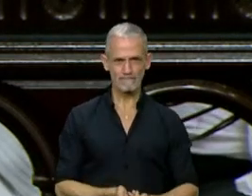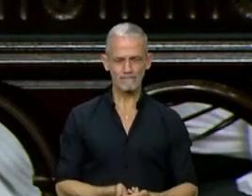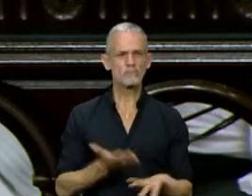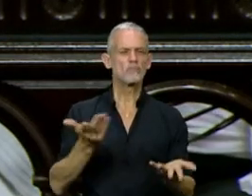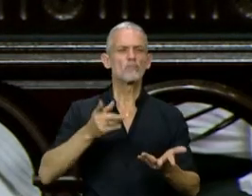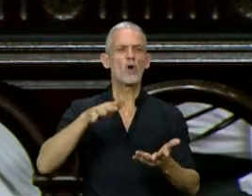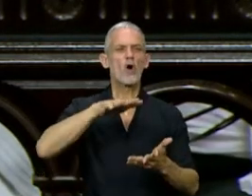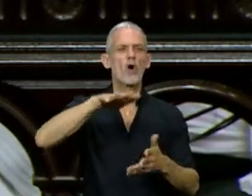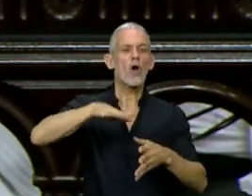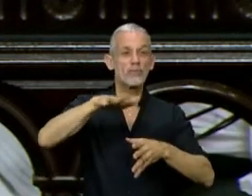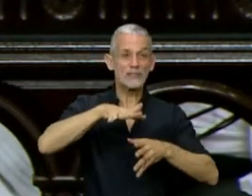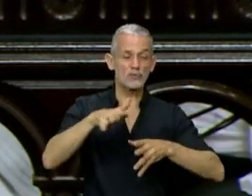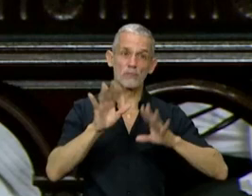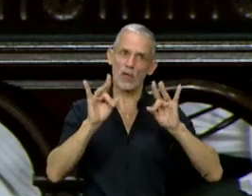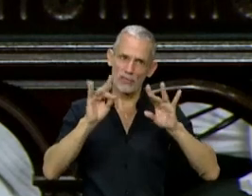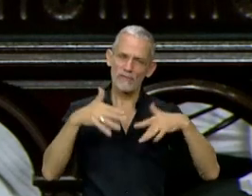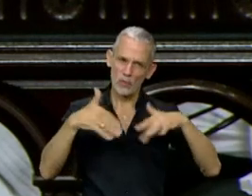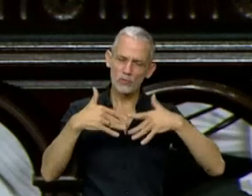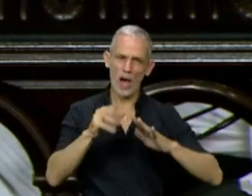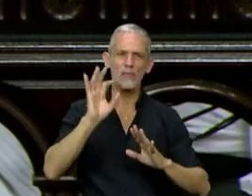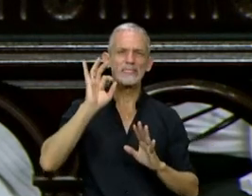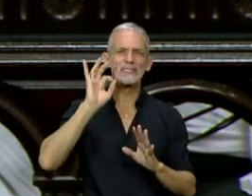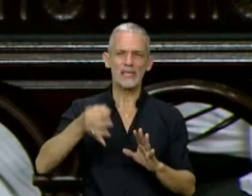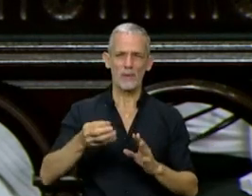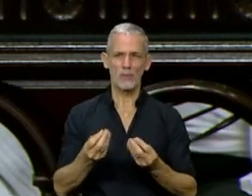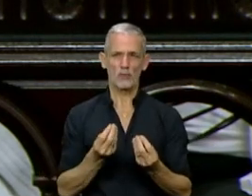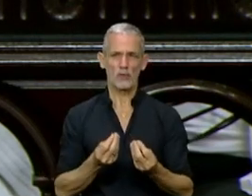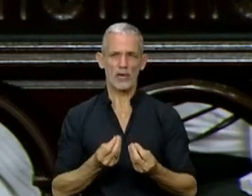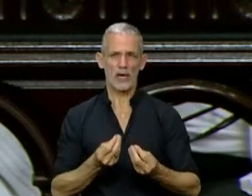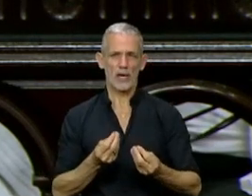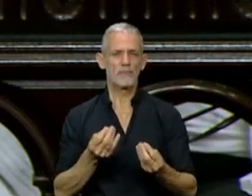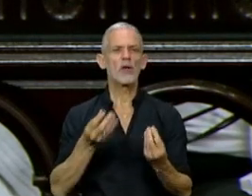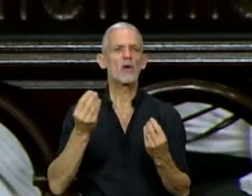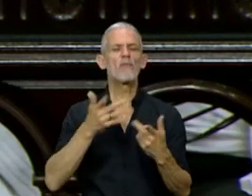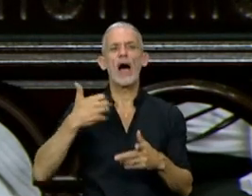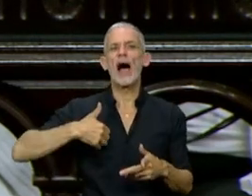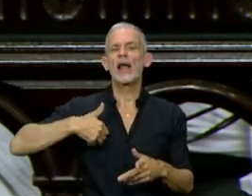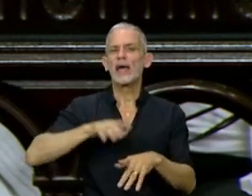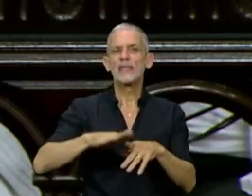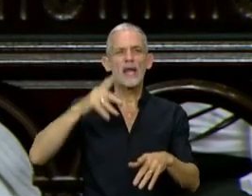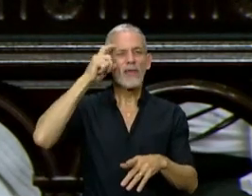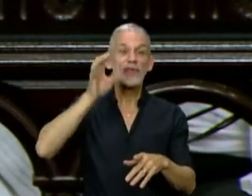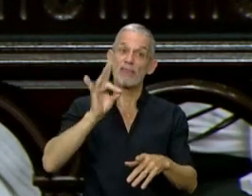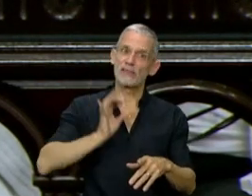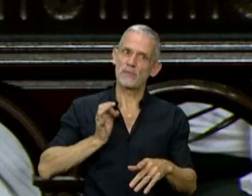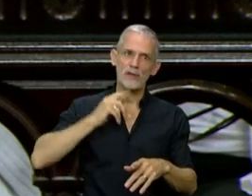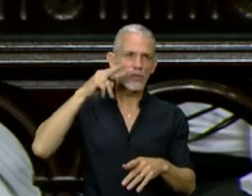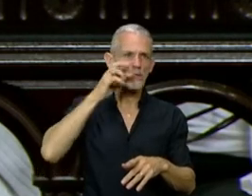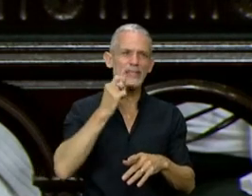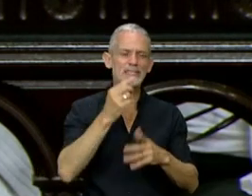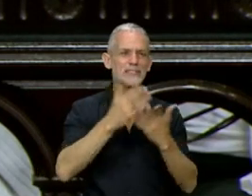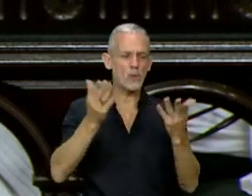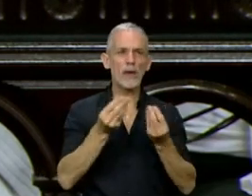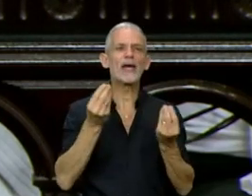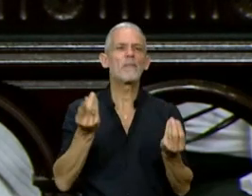Y en un contexto de enorme dificultad, sabiendo lo que fue la Argentina del 10 de diciembre del 2019, lo